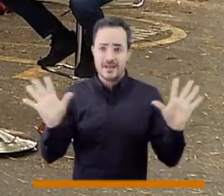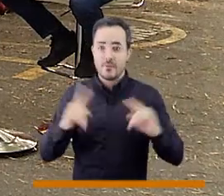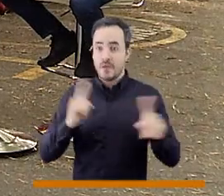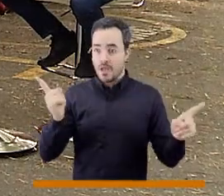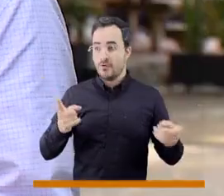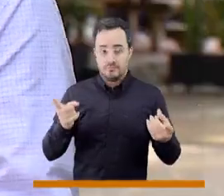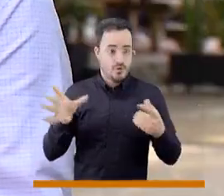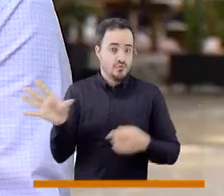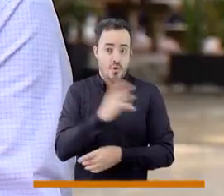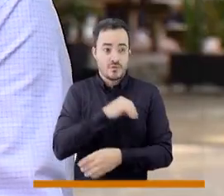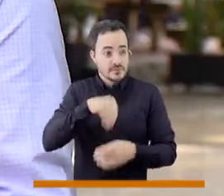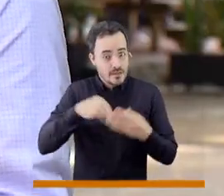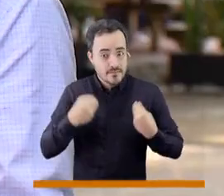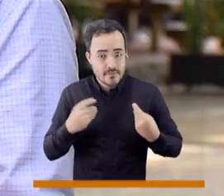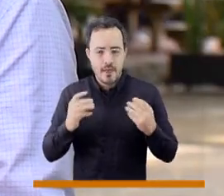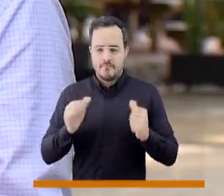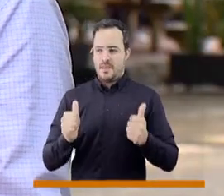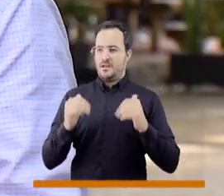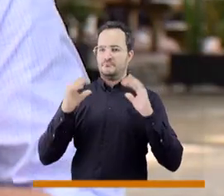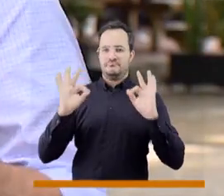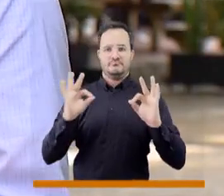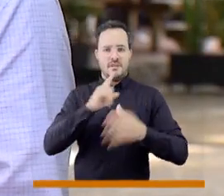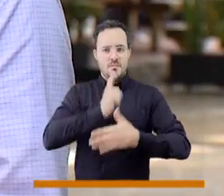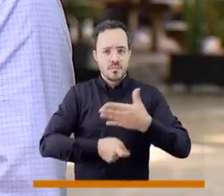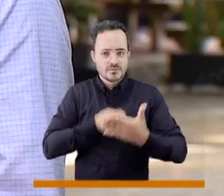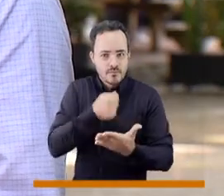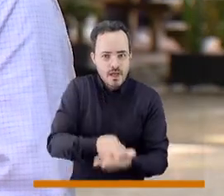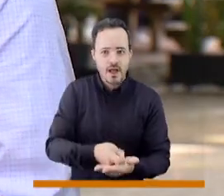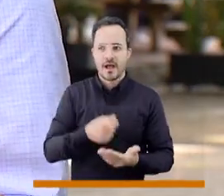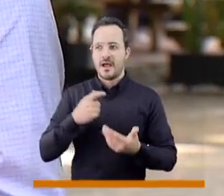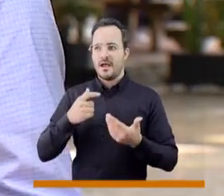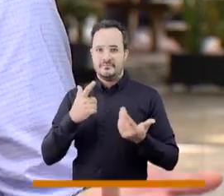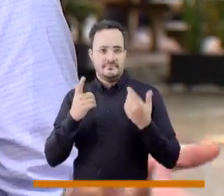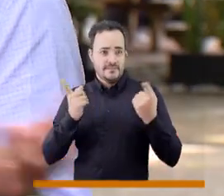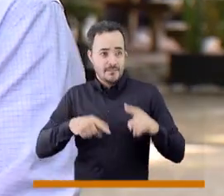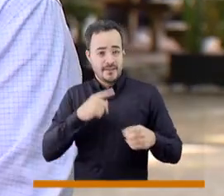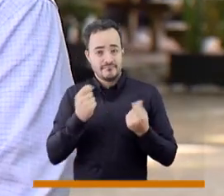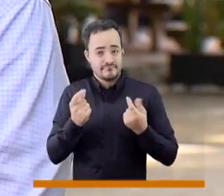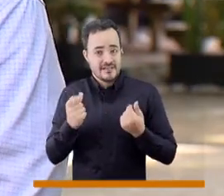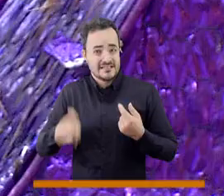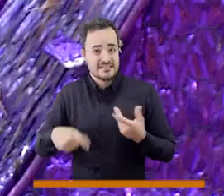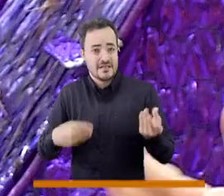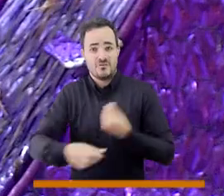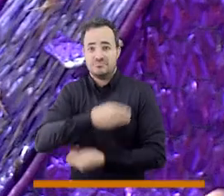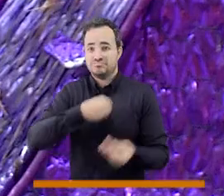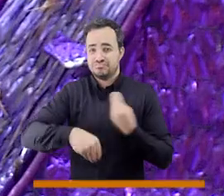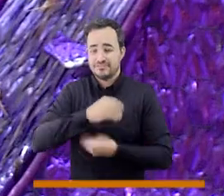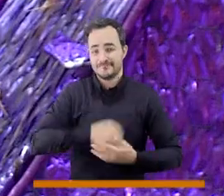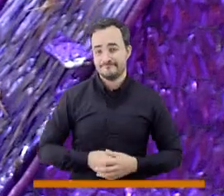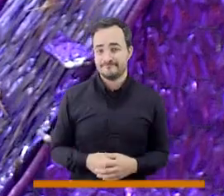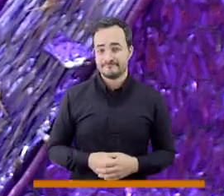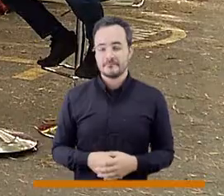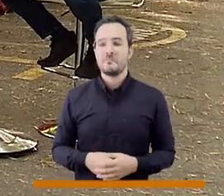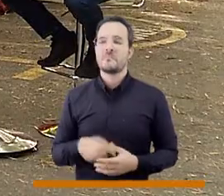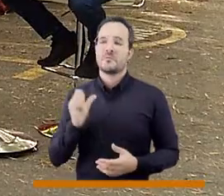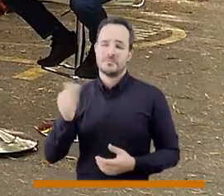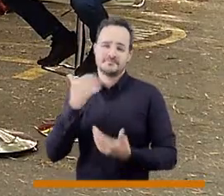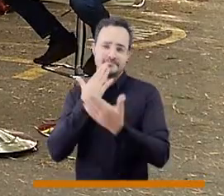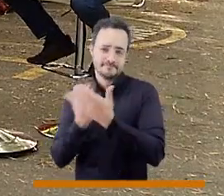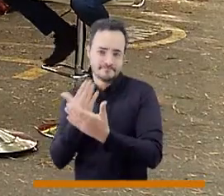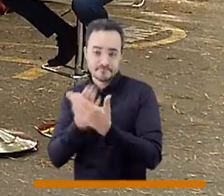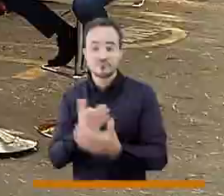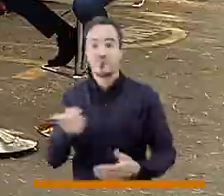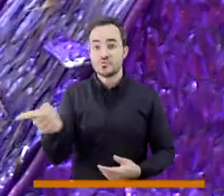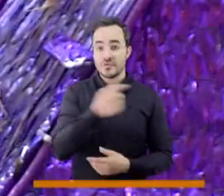amamos, pero también queremos que tributen y que paguen en Medellín y que paguen impuestos en Medellín. Es que la ciudad necesita recursos. Claro que